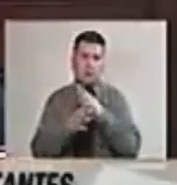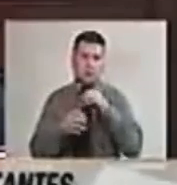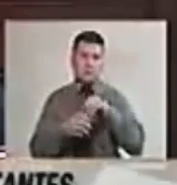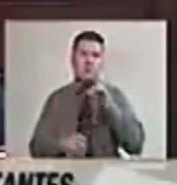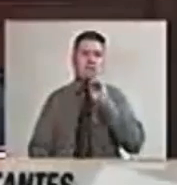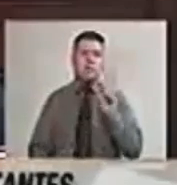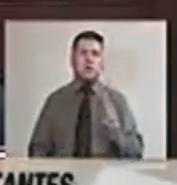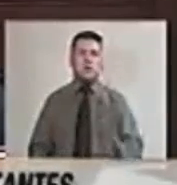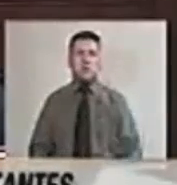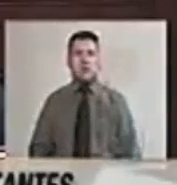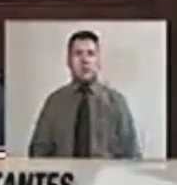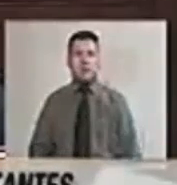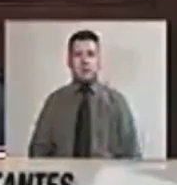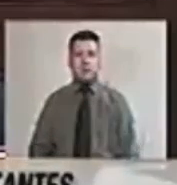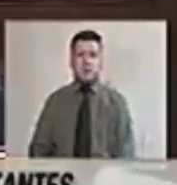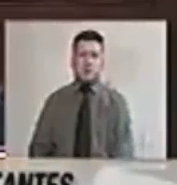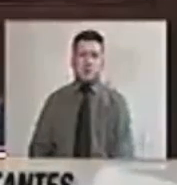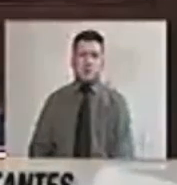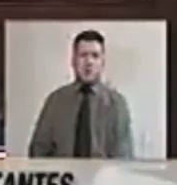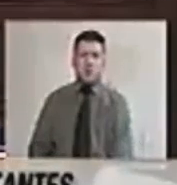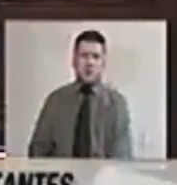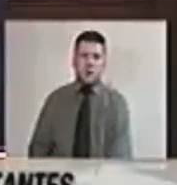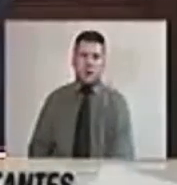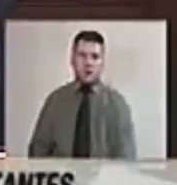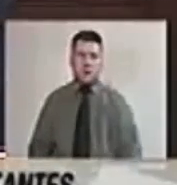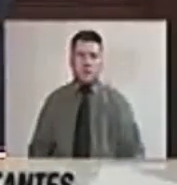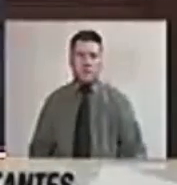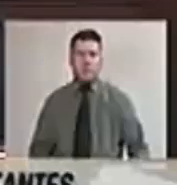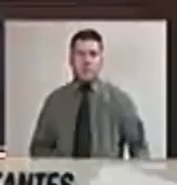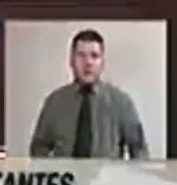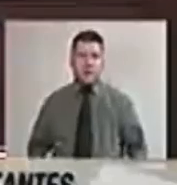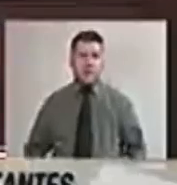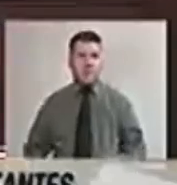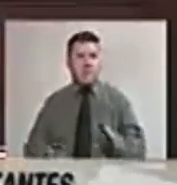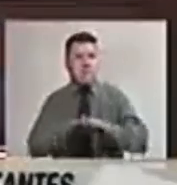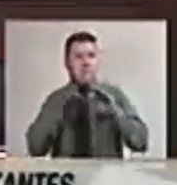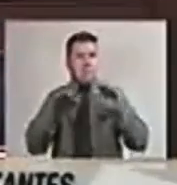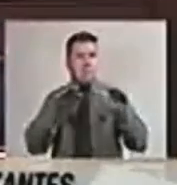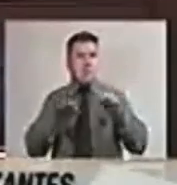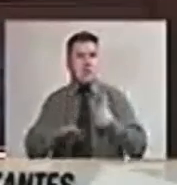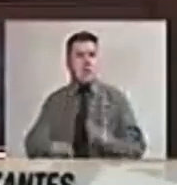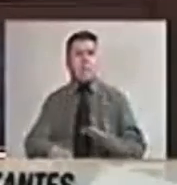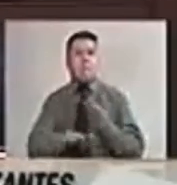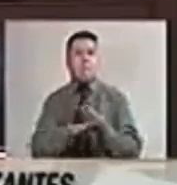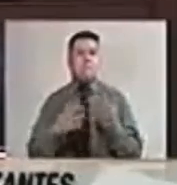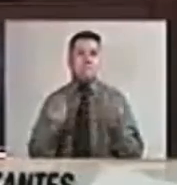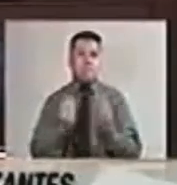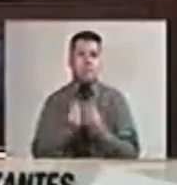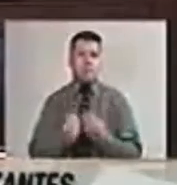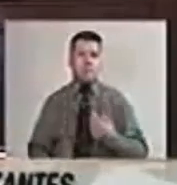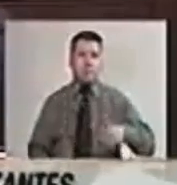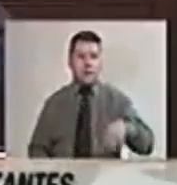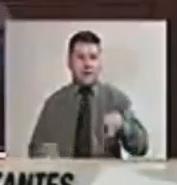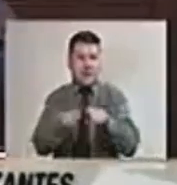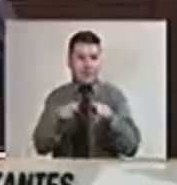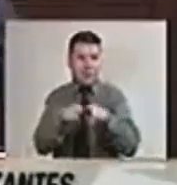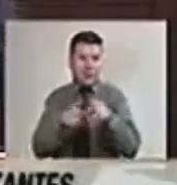en Venezuela. Así que finalmente, el llamado y la petición, como